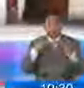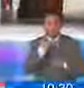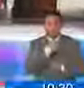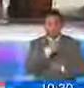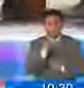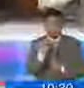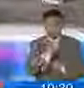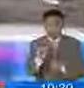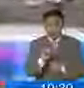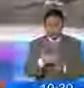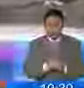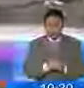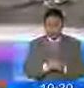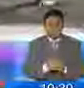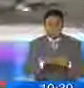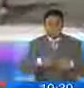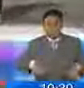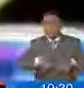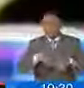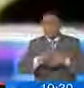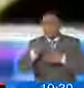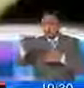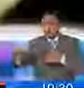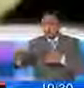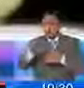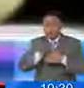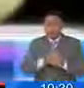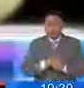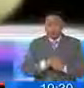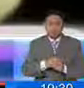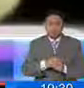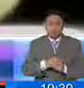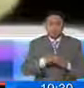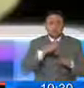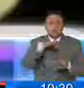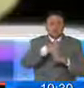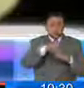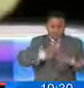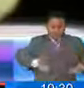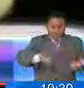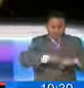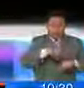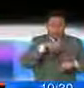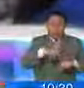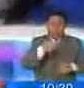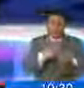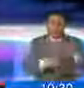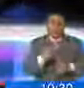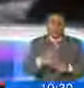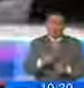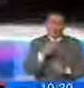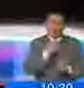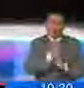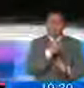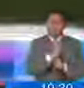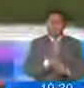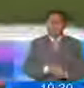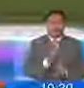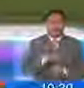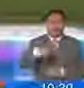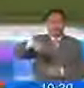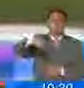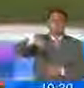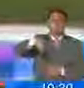ni tampoco zonas urbanas o rurales, las aulas son el lugar de mayor cantidad de situaciones de acoso, seguidas por los recreos. Muchos de